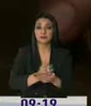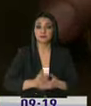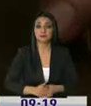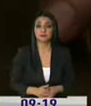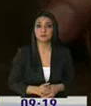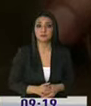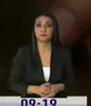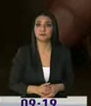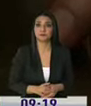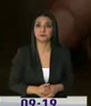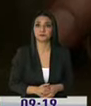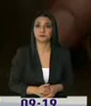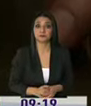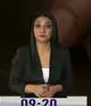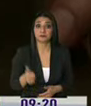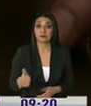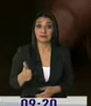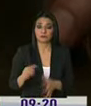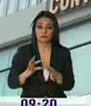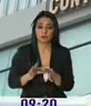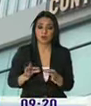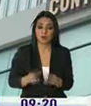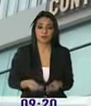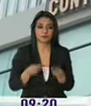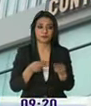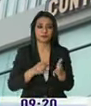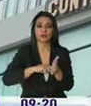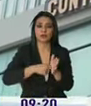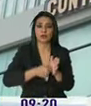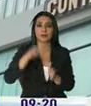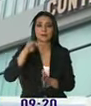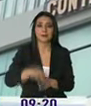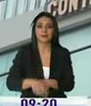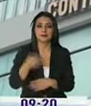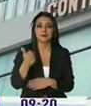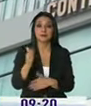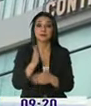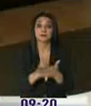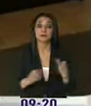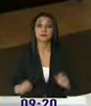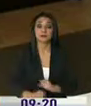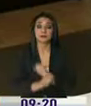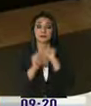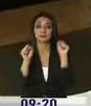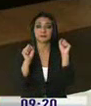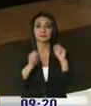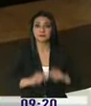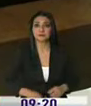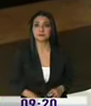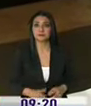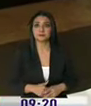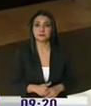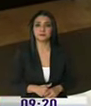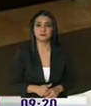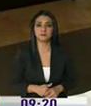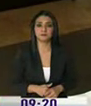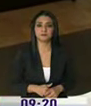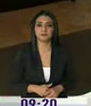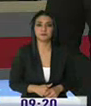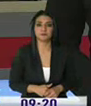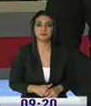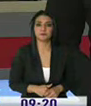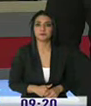circunstancias. Escrito que será entregado en la Contraloría este martes a las 10:30 de la mañana, informó Héctor